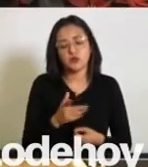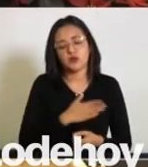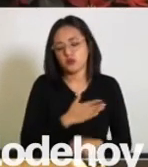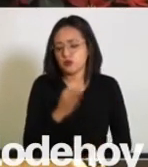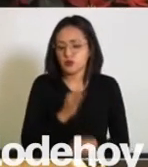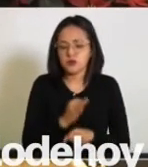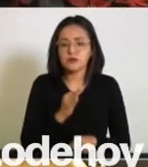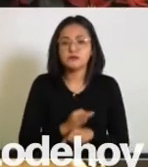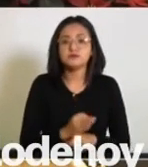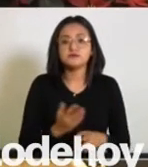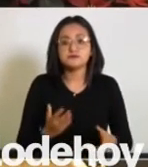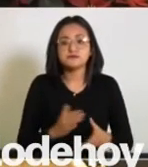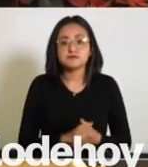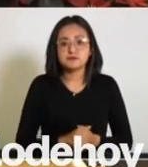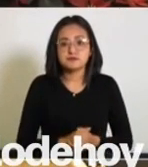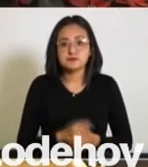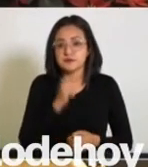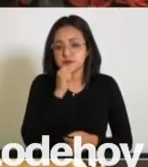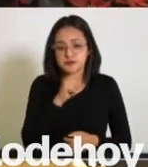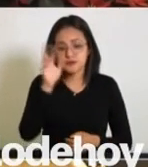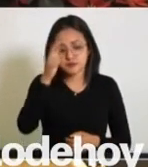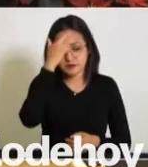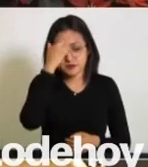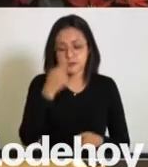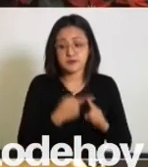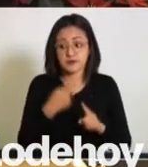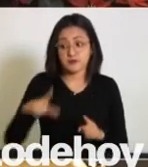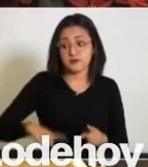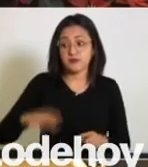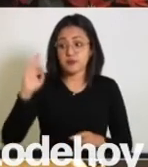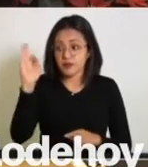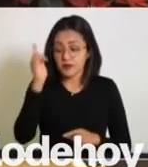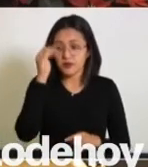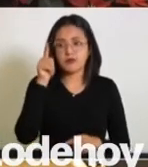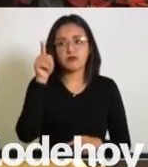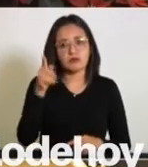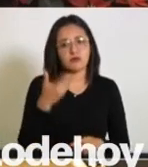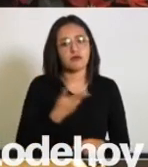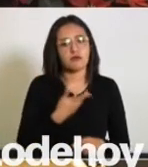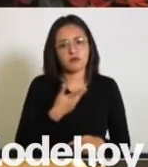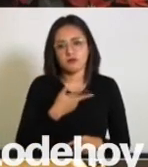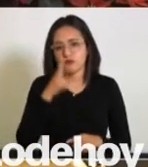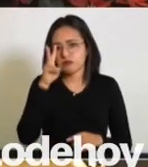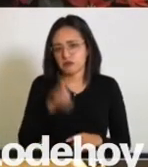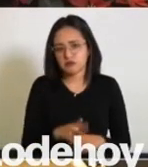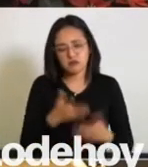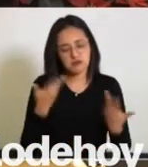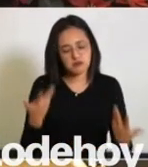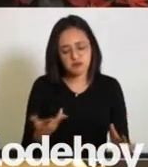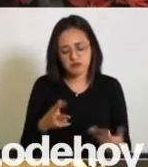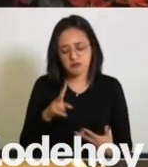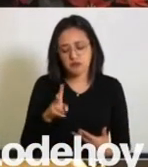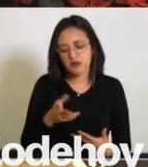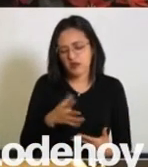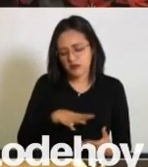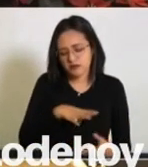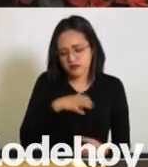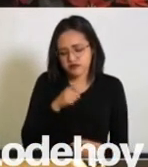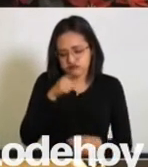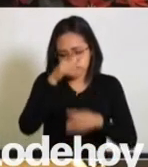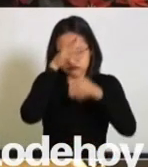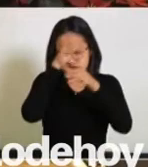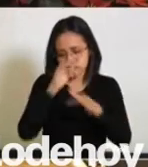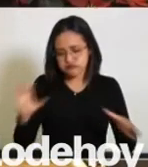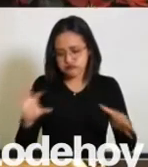pues también reconocer que el gobierno federal ha tenido la capacidad de establecer los acuerdos